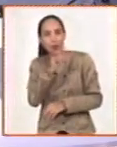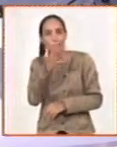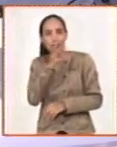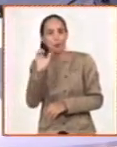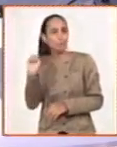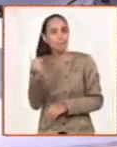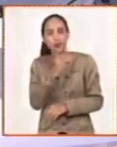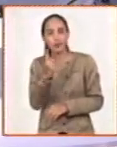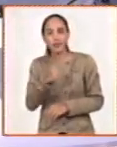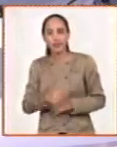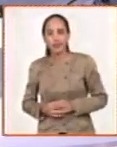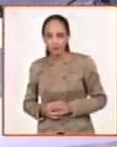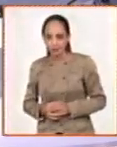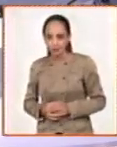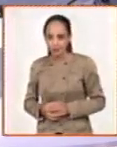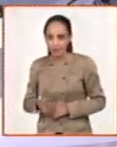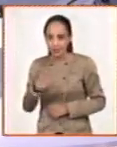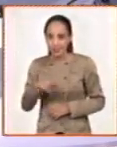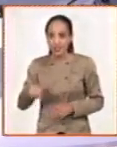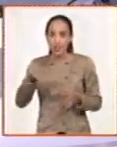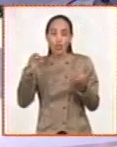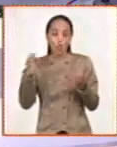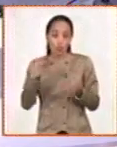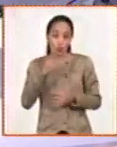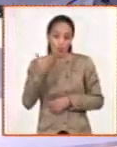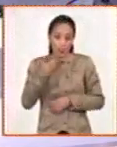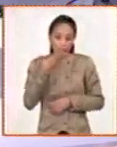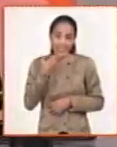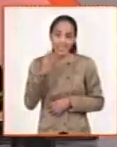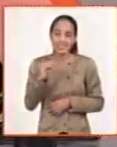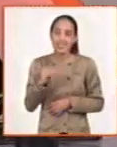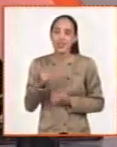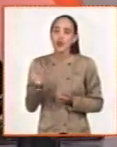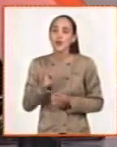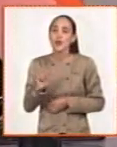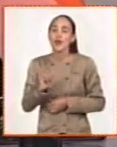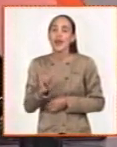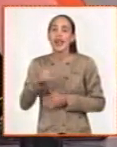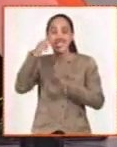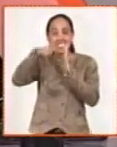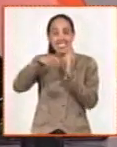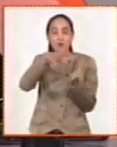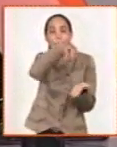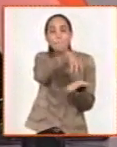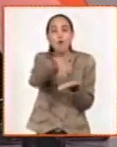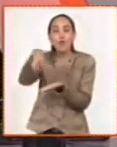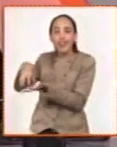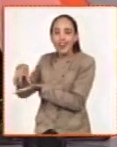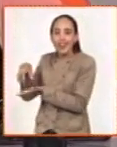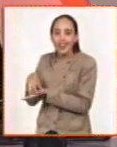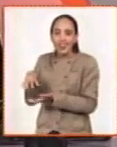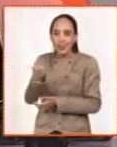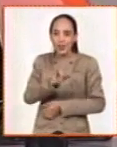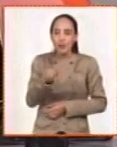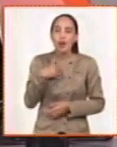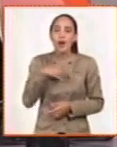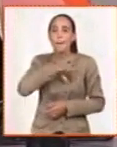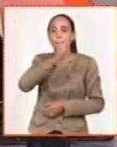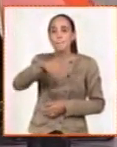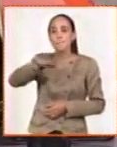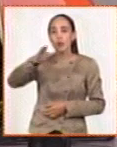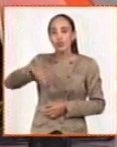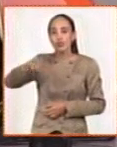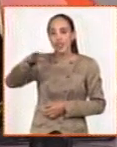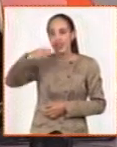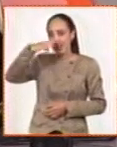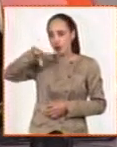Como aquel documental de Cortázar que nos llevaba al cine móvil cuando llegó por primera vez a los lugares de las montañas cubanas.